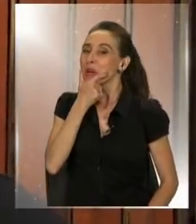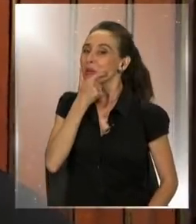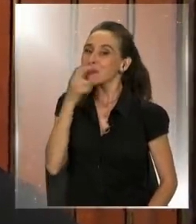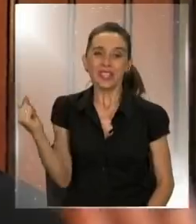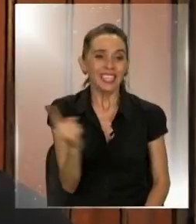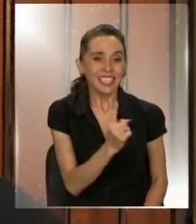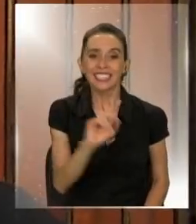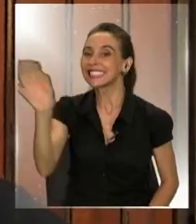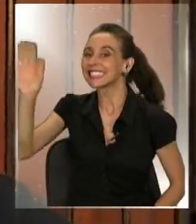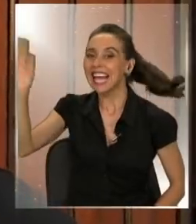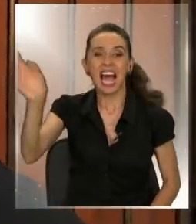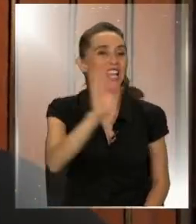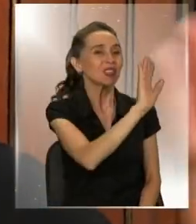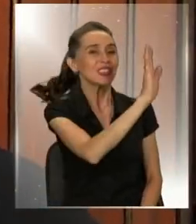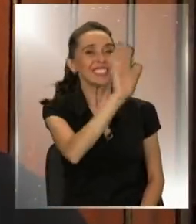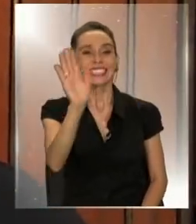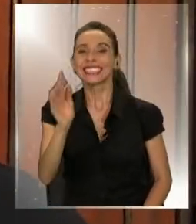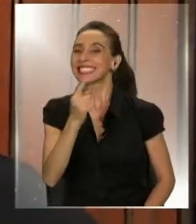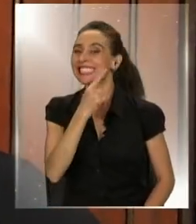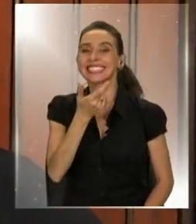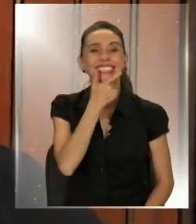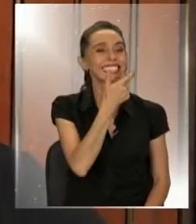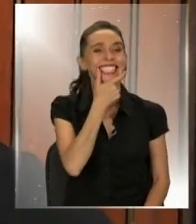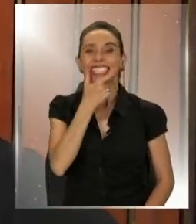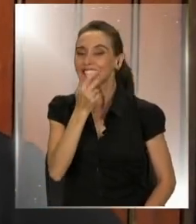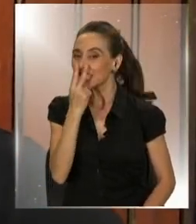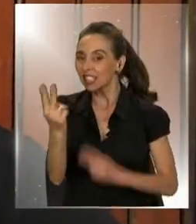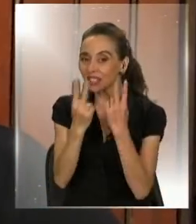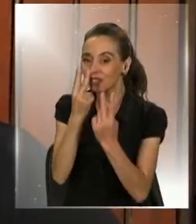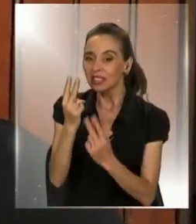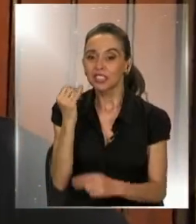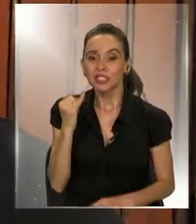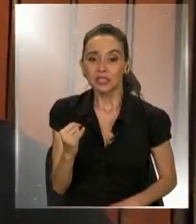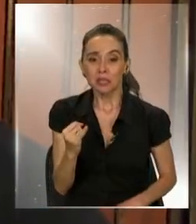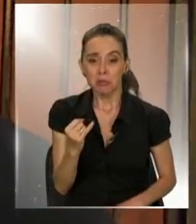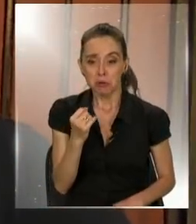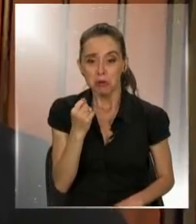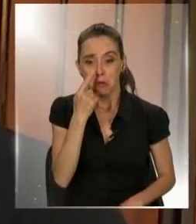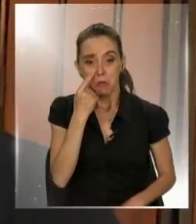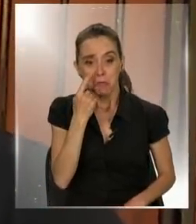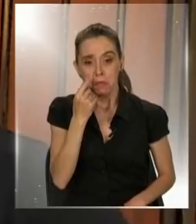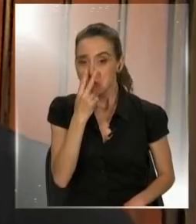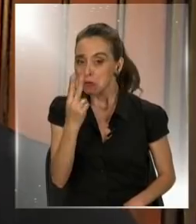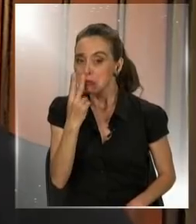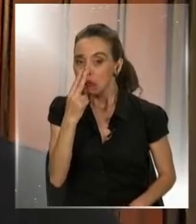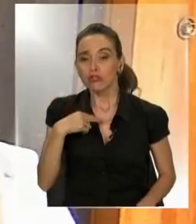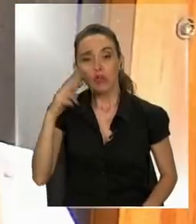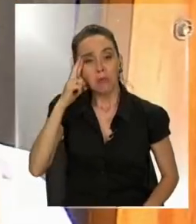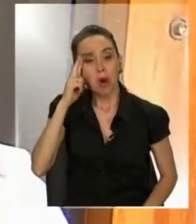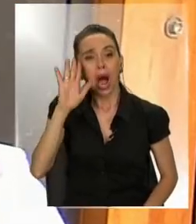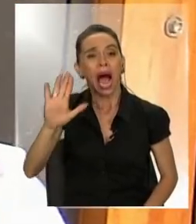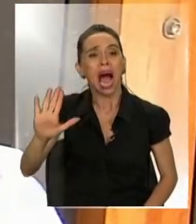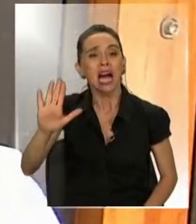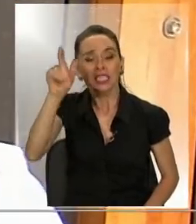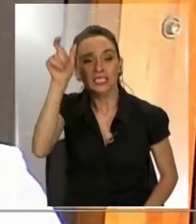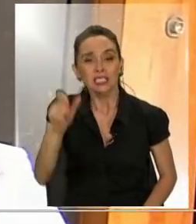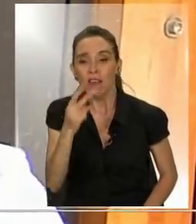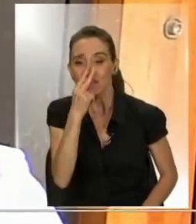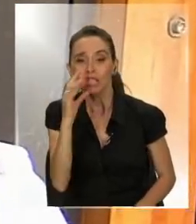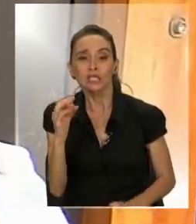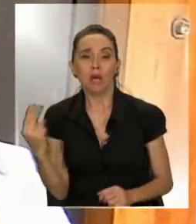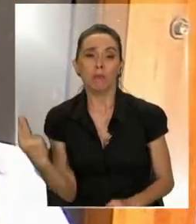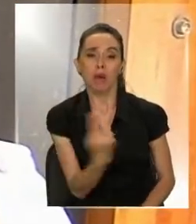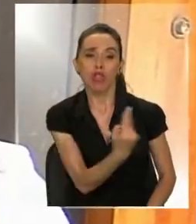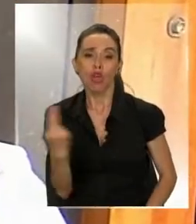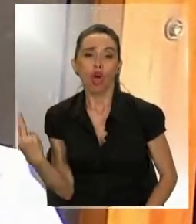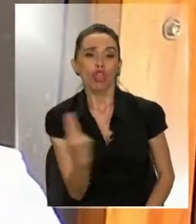cara, saludando, riéndose. Así la recuerdo yo. La he visto con su mamá, siempre